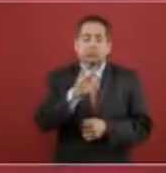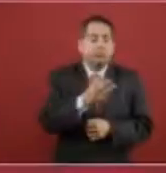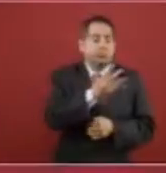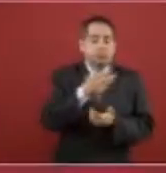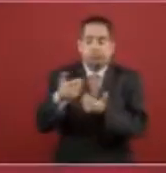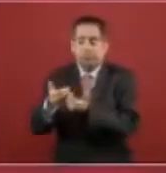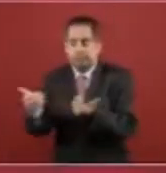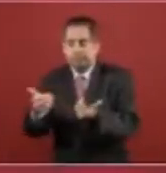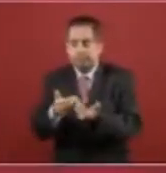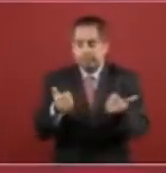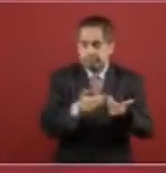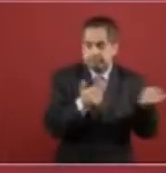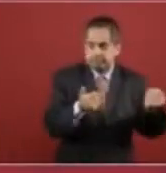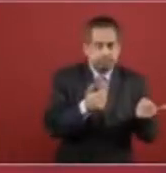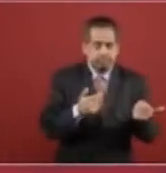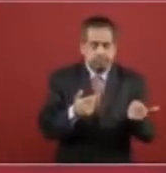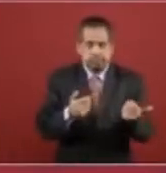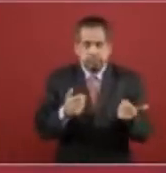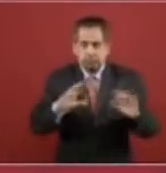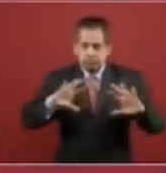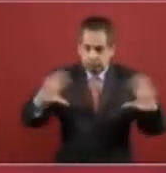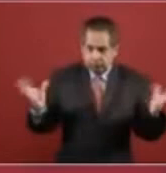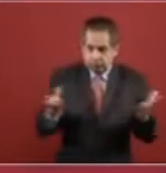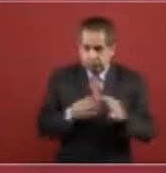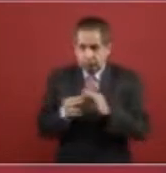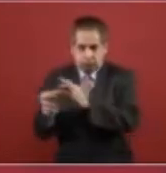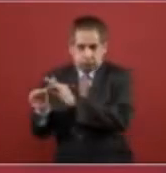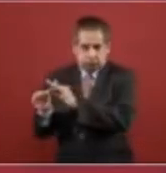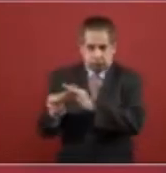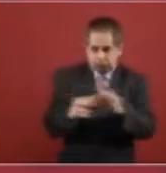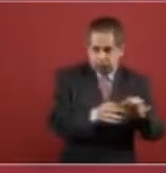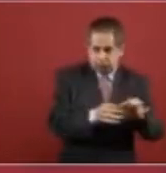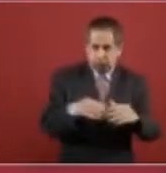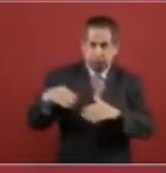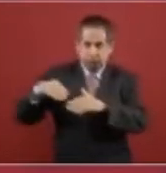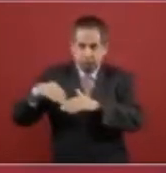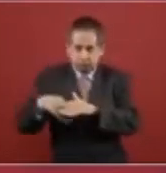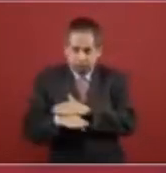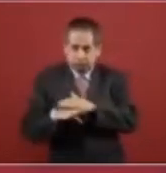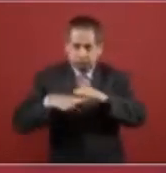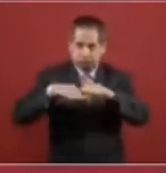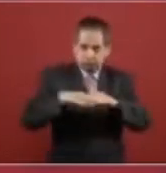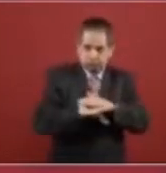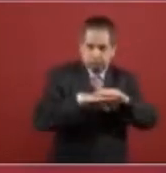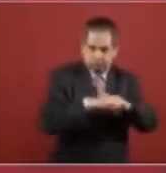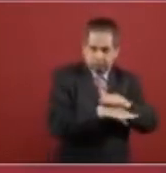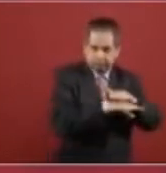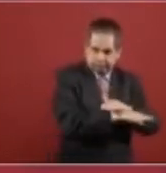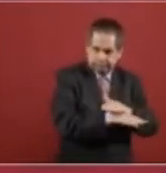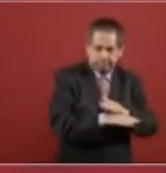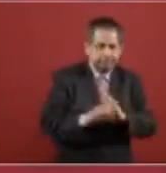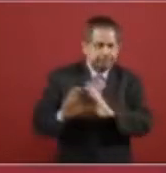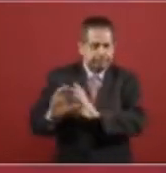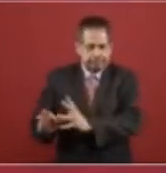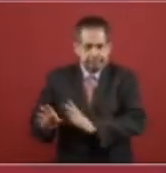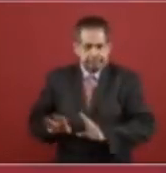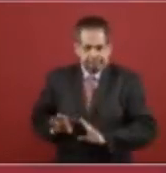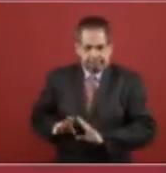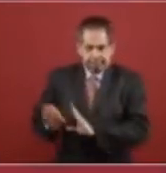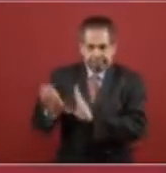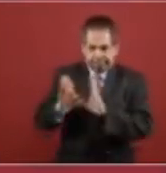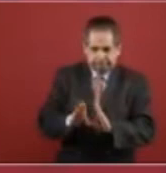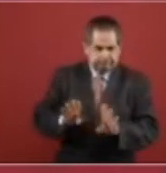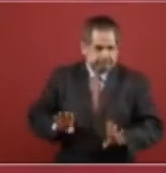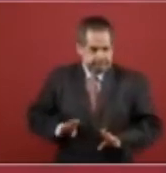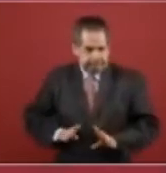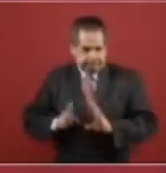sino que tengan una interconectividad que cada sección tenga su vocación se respete lo